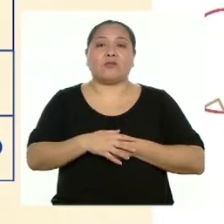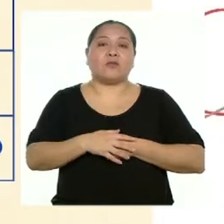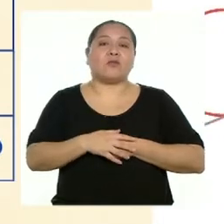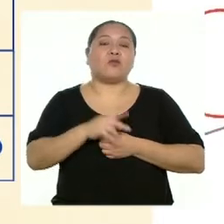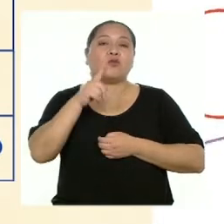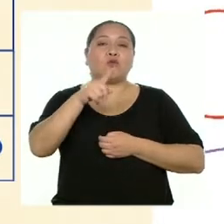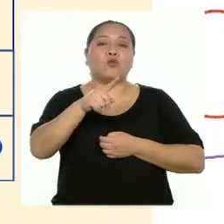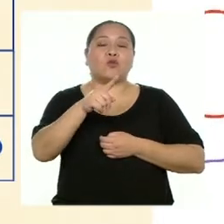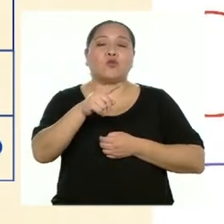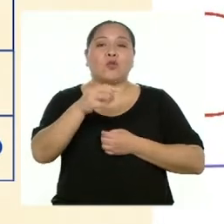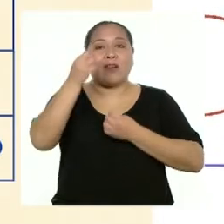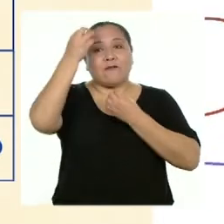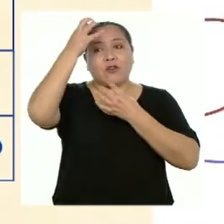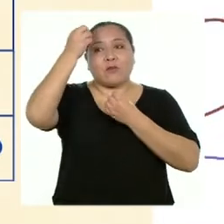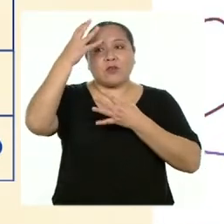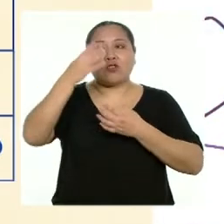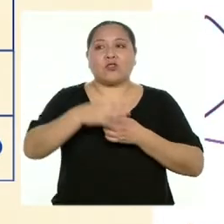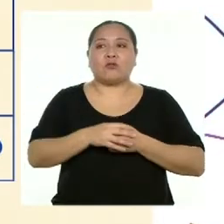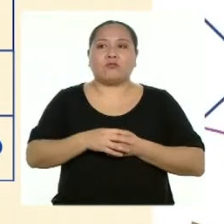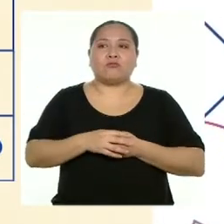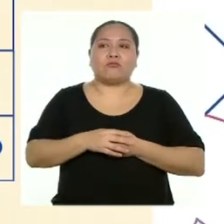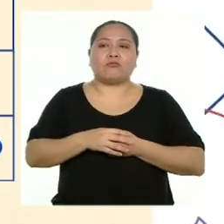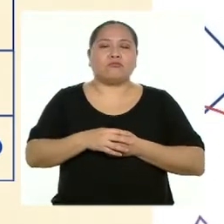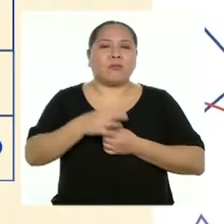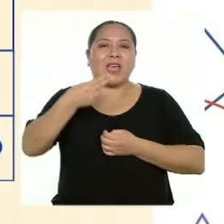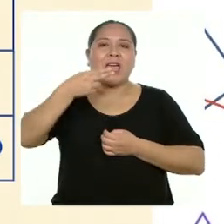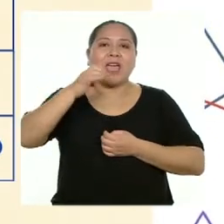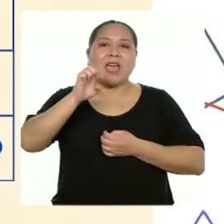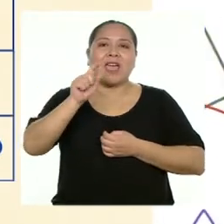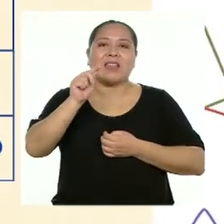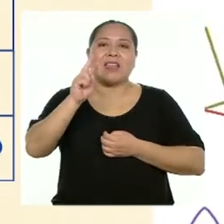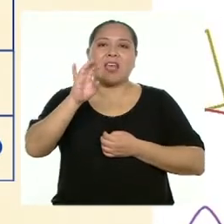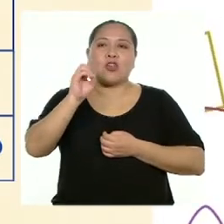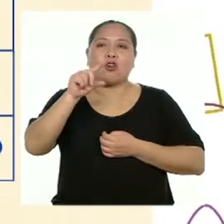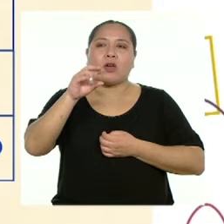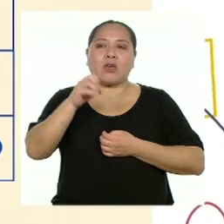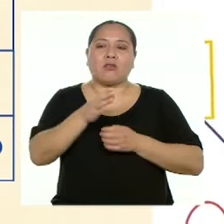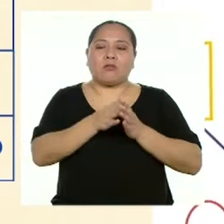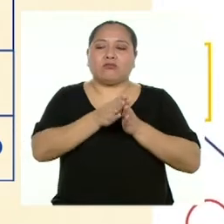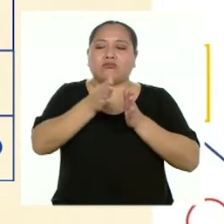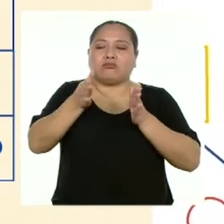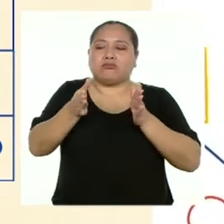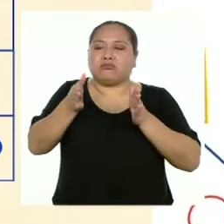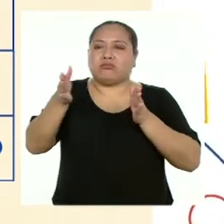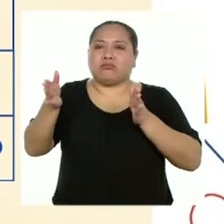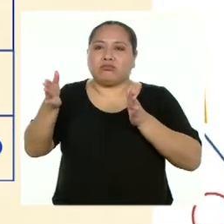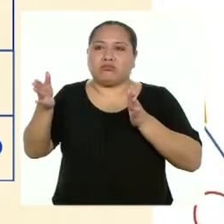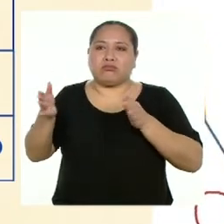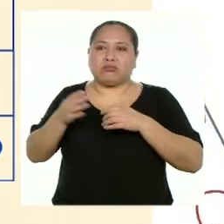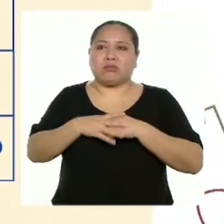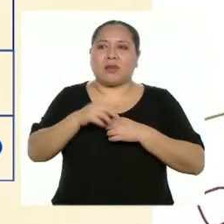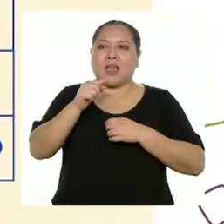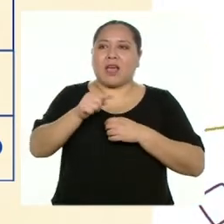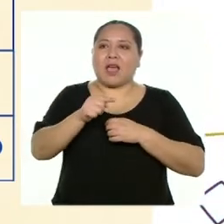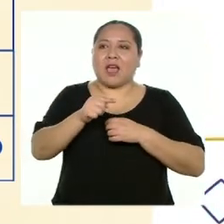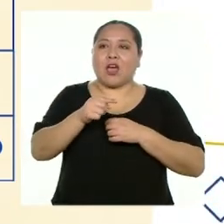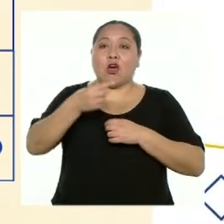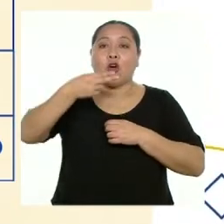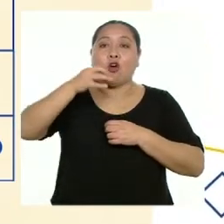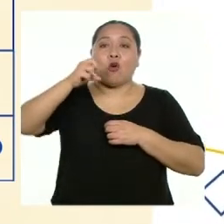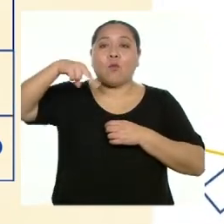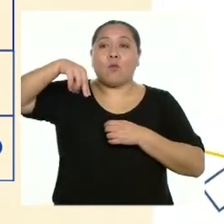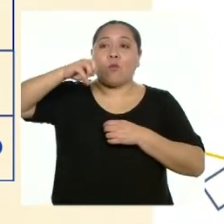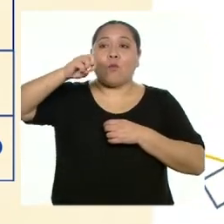muy heterogéneos y están dispersos. Ah, claro. Según esa tablita, serán muy homogéneos